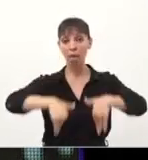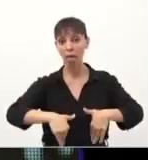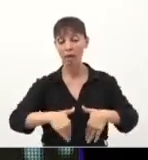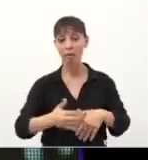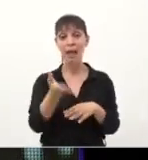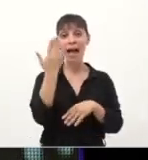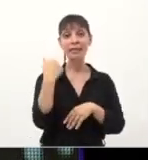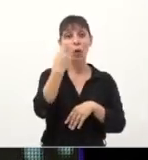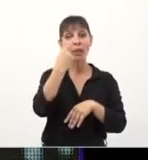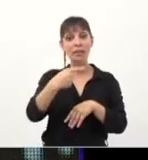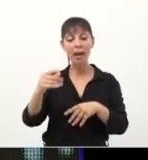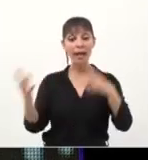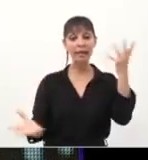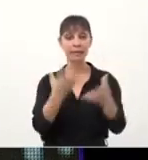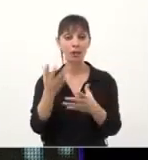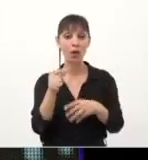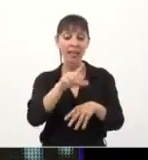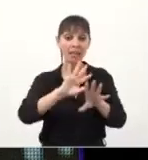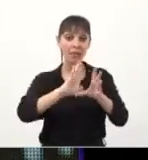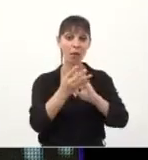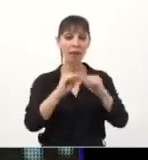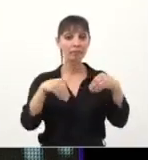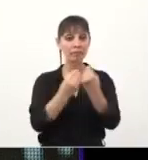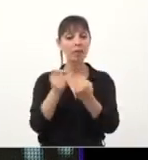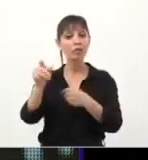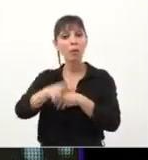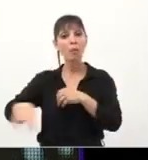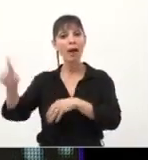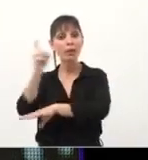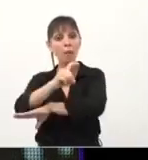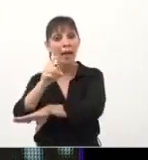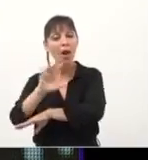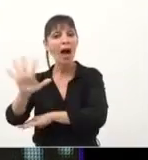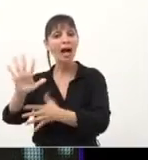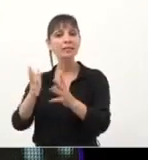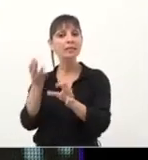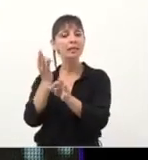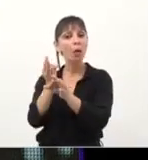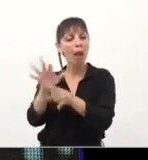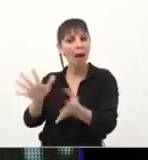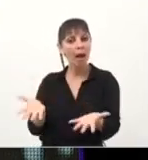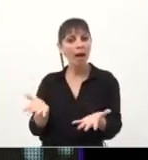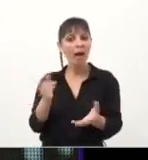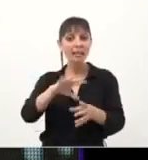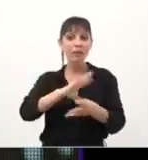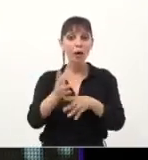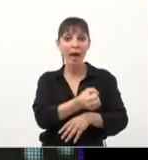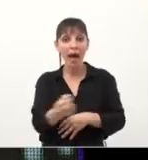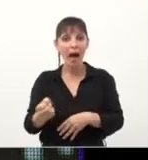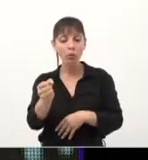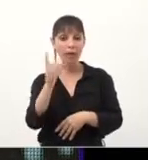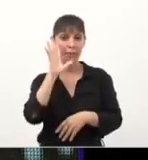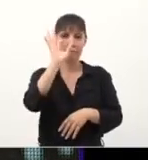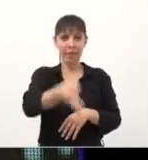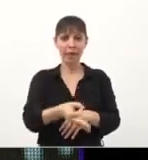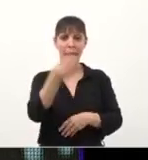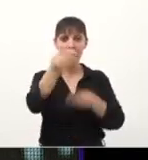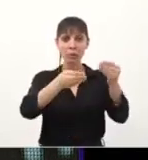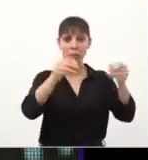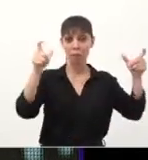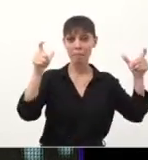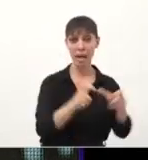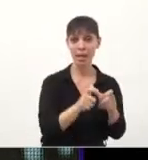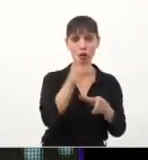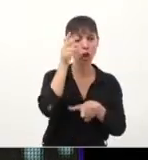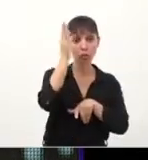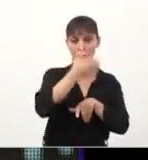incendió. Estas son las construcciones, el lujo es Puerto Madero, los colegios son así. Pero este ajuste que se nota la caída del presupuesto. 8 puntos cayó el